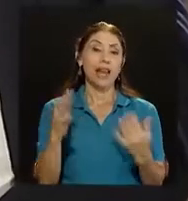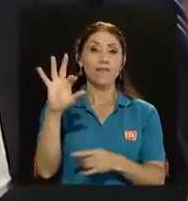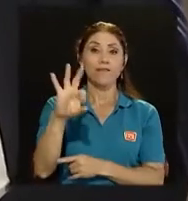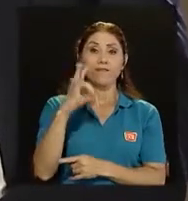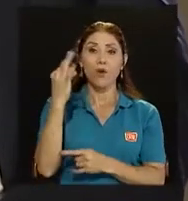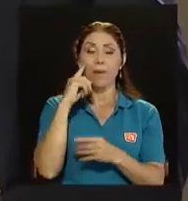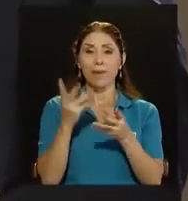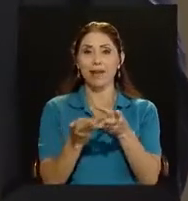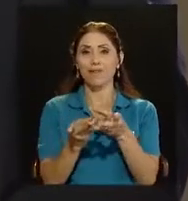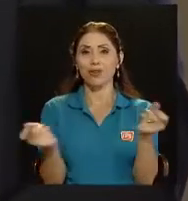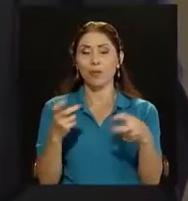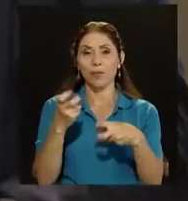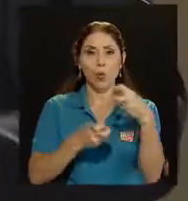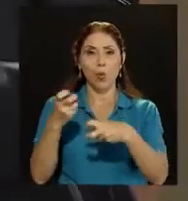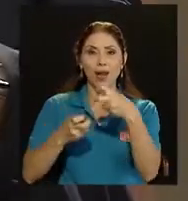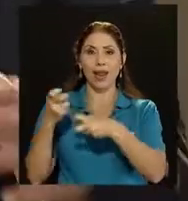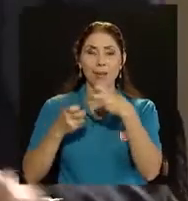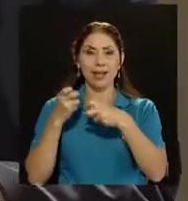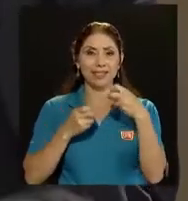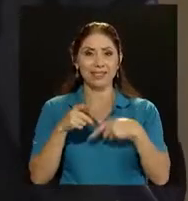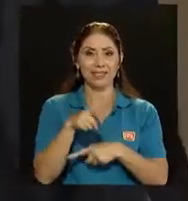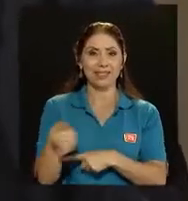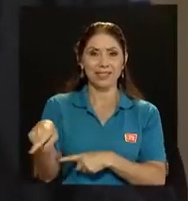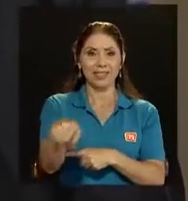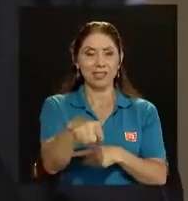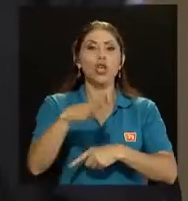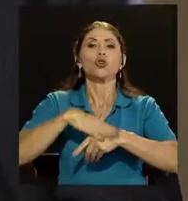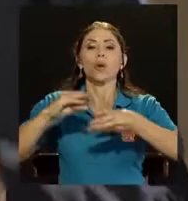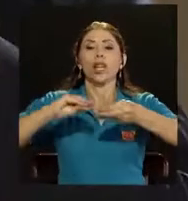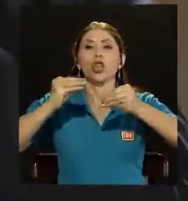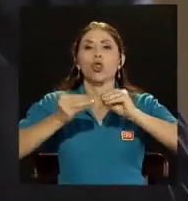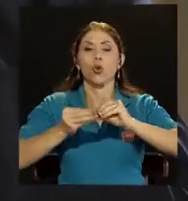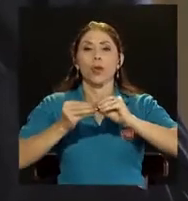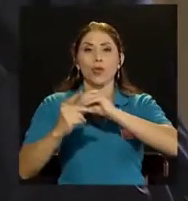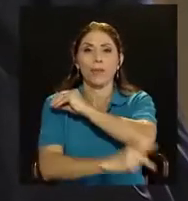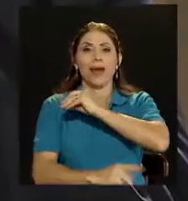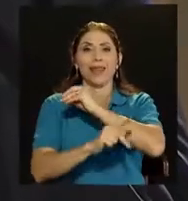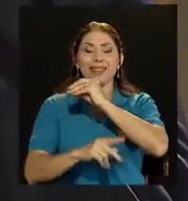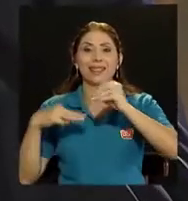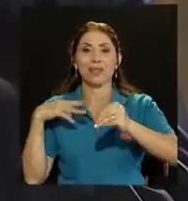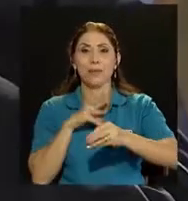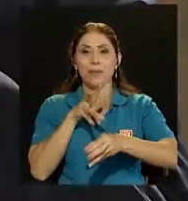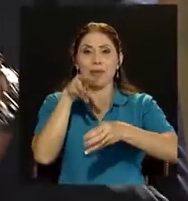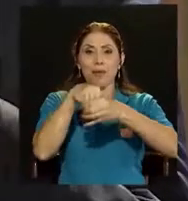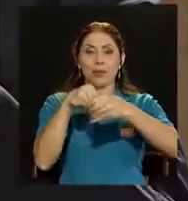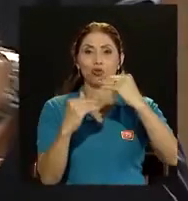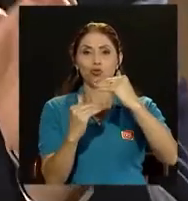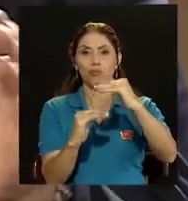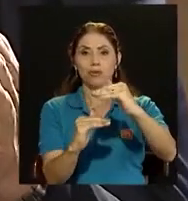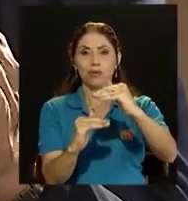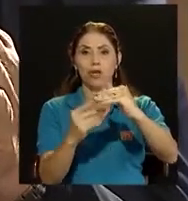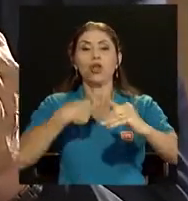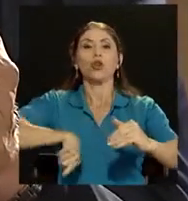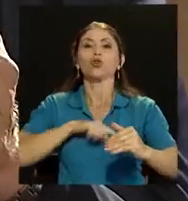problemas que surgían dentro del grupo de los países miembros europeos, para nosotros era siempre de saber cómo